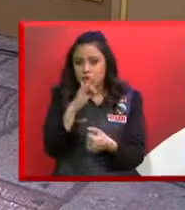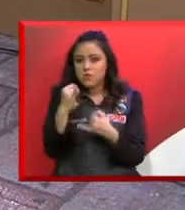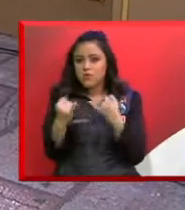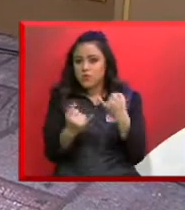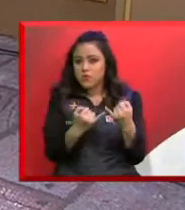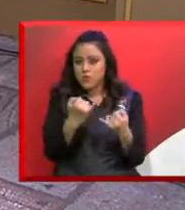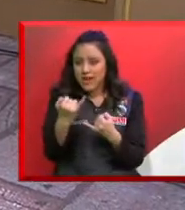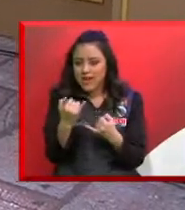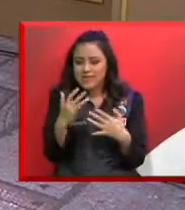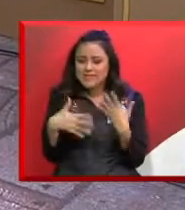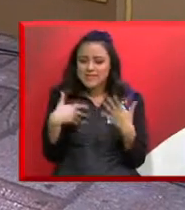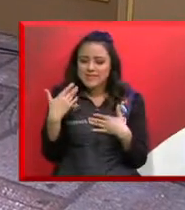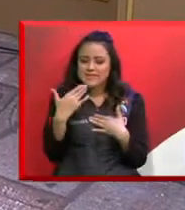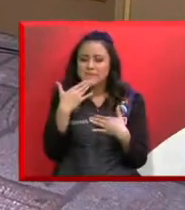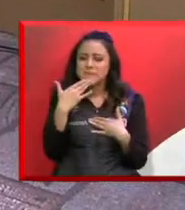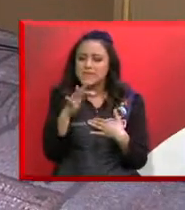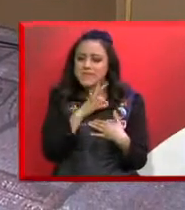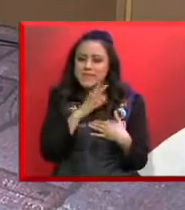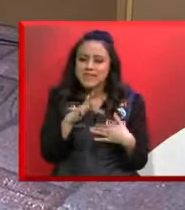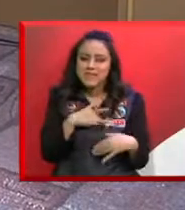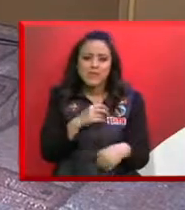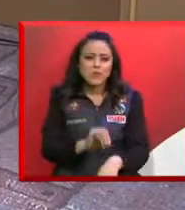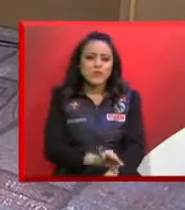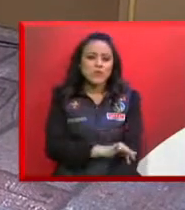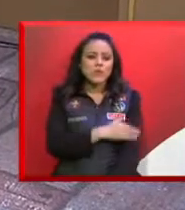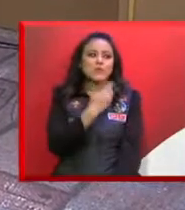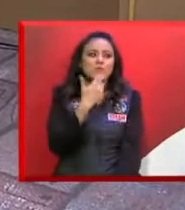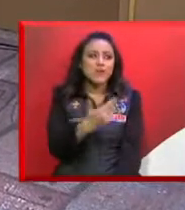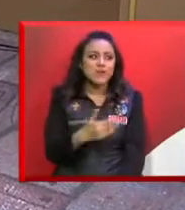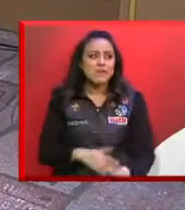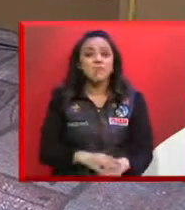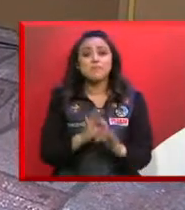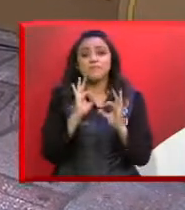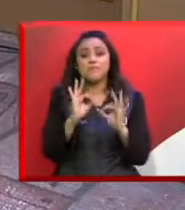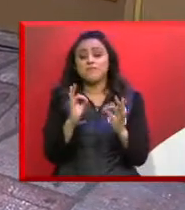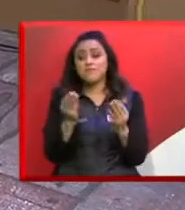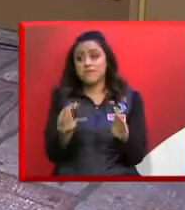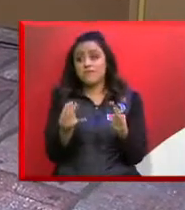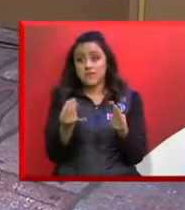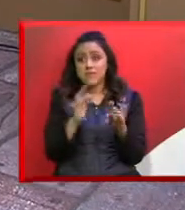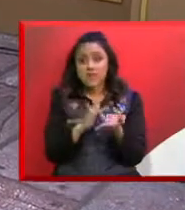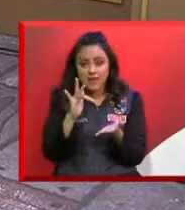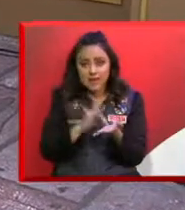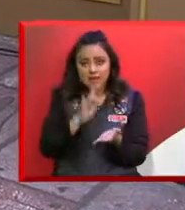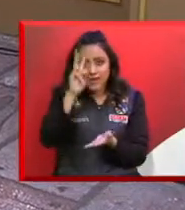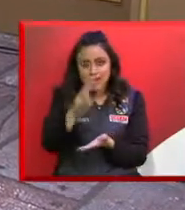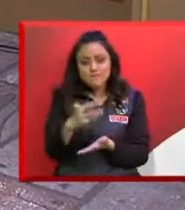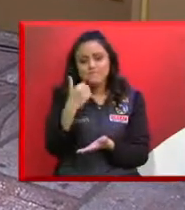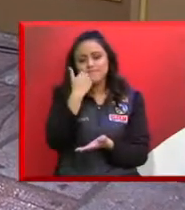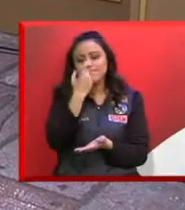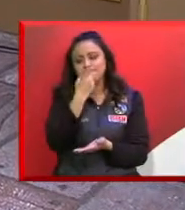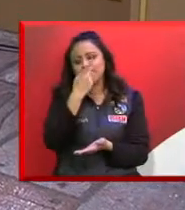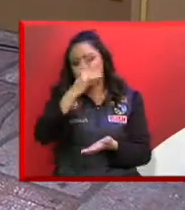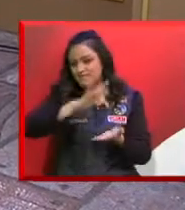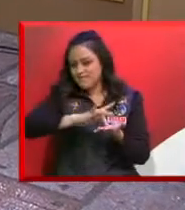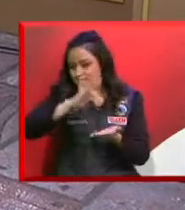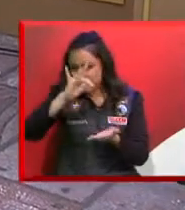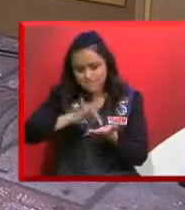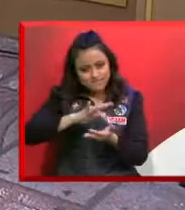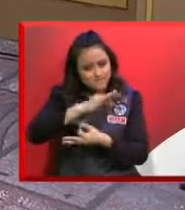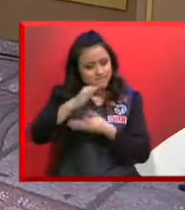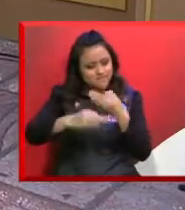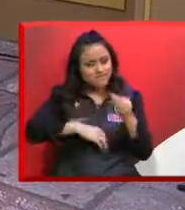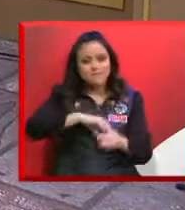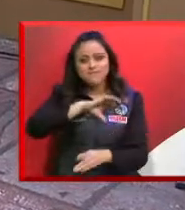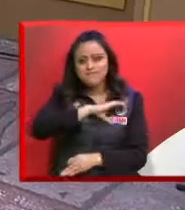juguetes, estas alegrías y que conecten estas emociones. Perfecto, pues de esta manera, de verdad que les agradecemos inmensamente todo el